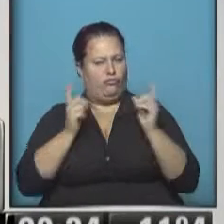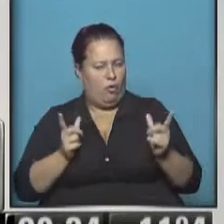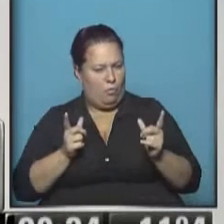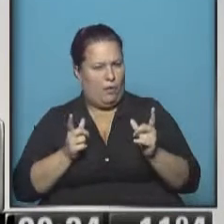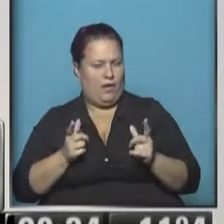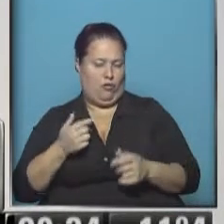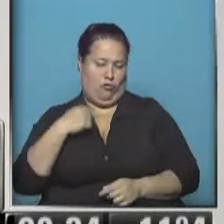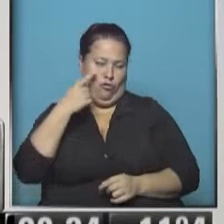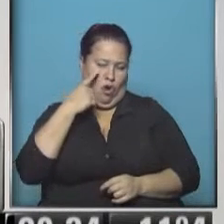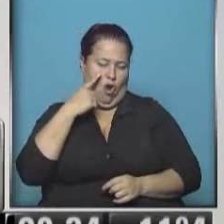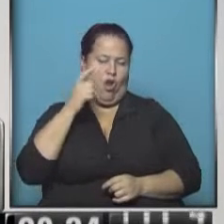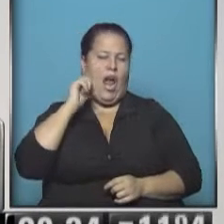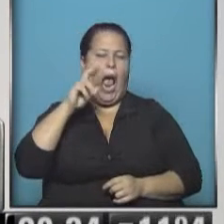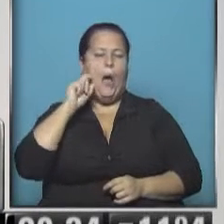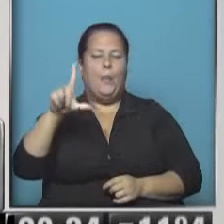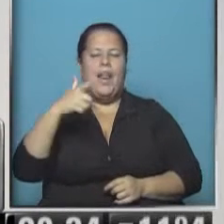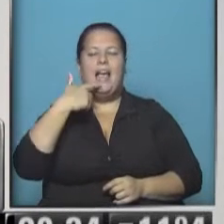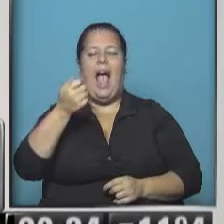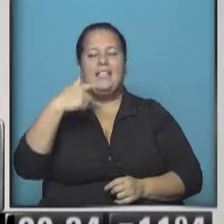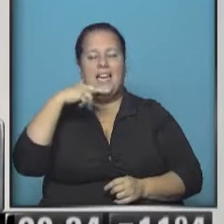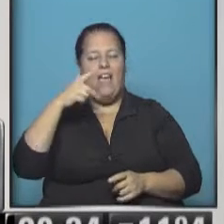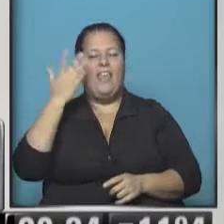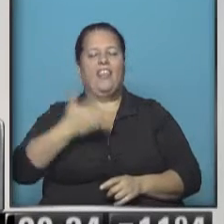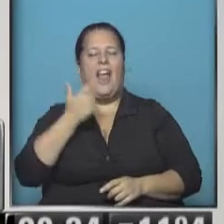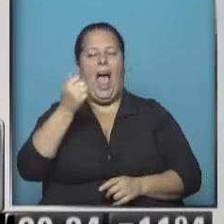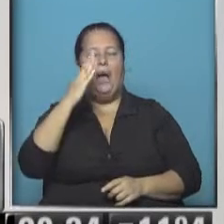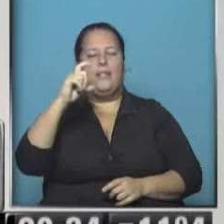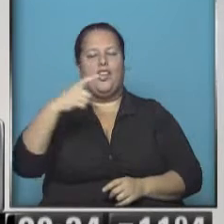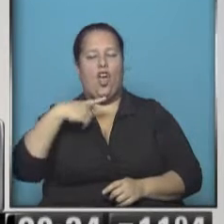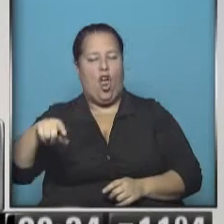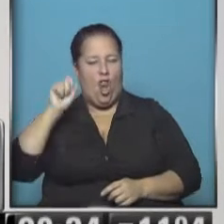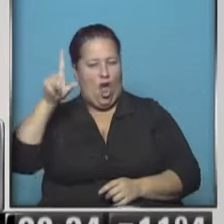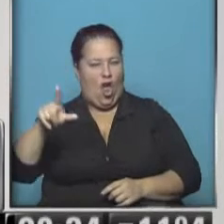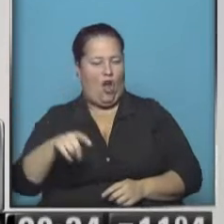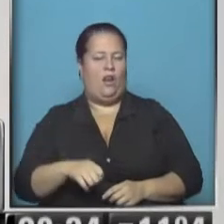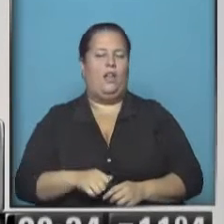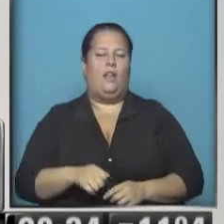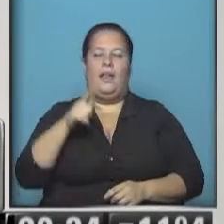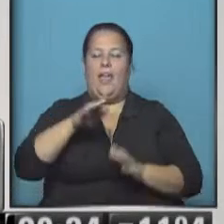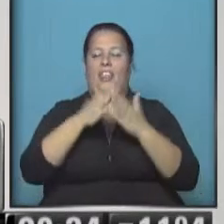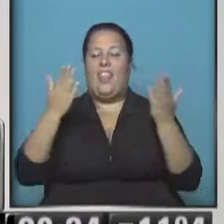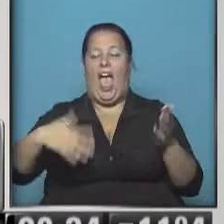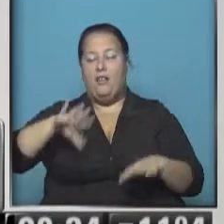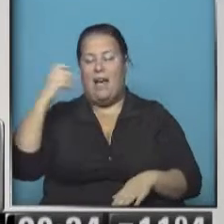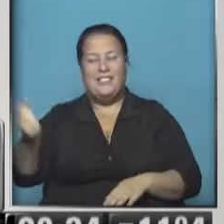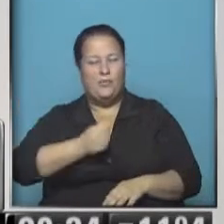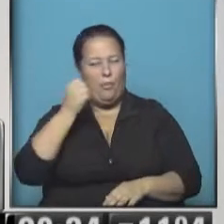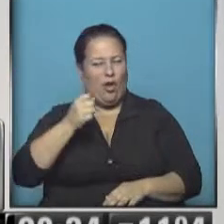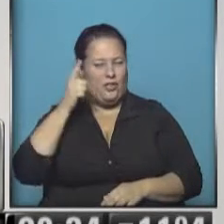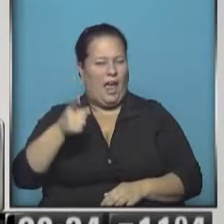conociendo a gabriel cazenave director de deportes de ave ese color que es el periódico más importante